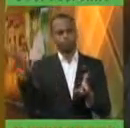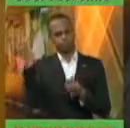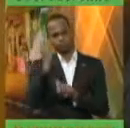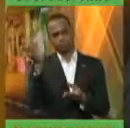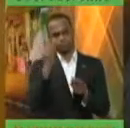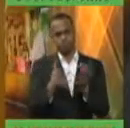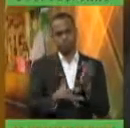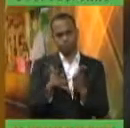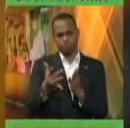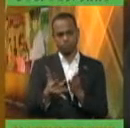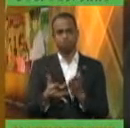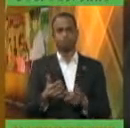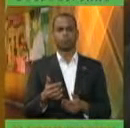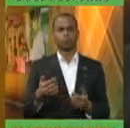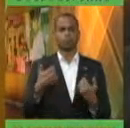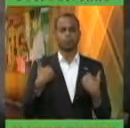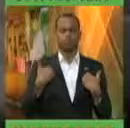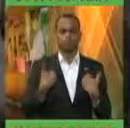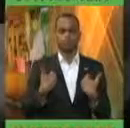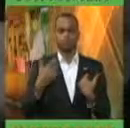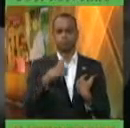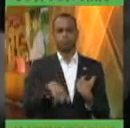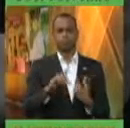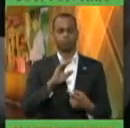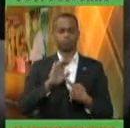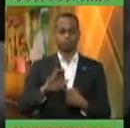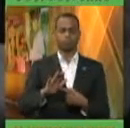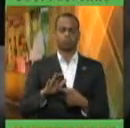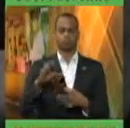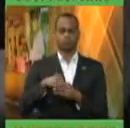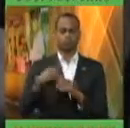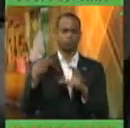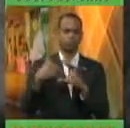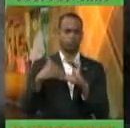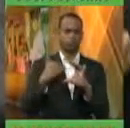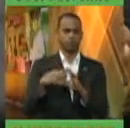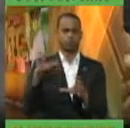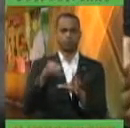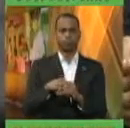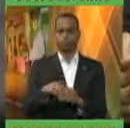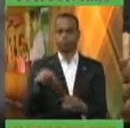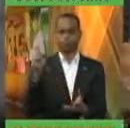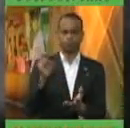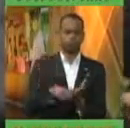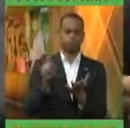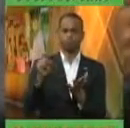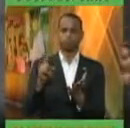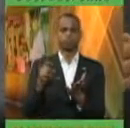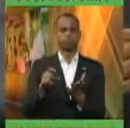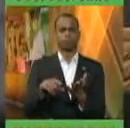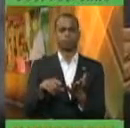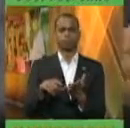técnicas que la tenemos se la mandamos por correo al conjunto nada más darle a un clip basta que nos den la base de